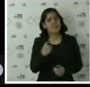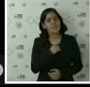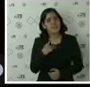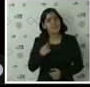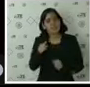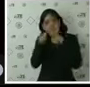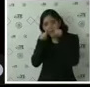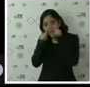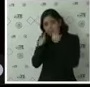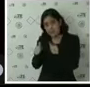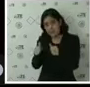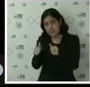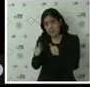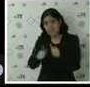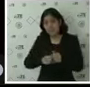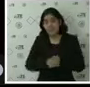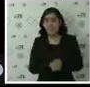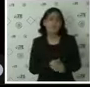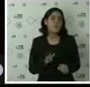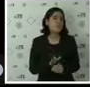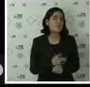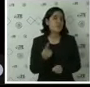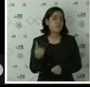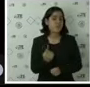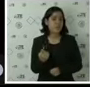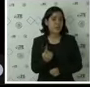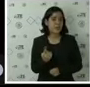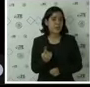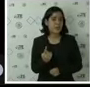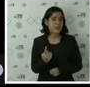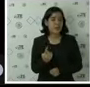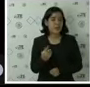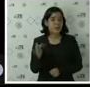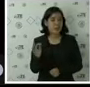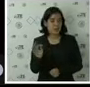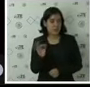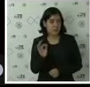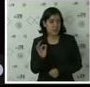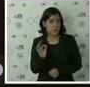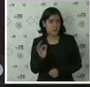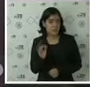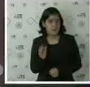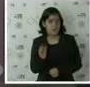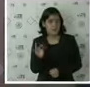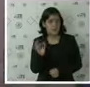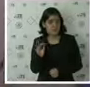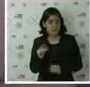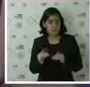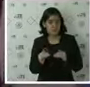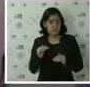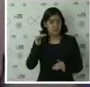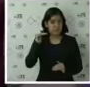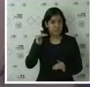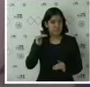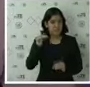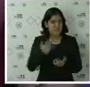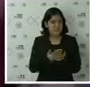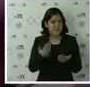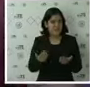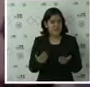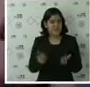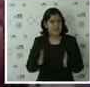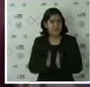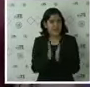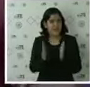atención, porque si no llegamos a una sociedad igualitaria, ¿cómo esperamos que toda la ciudadanía participe en